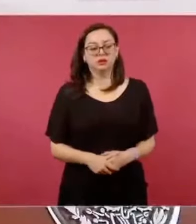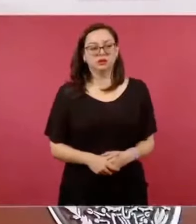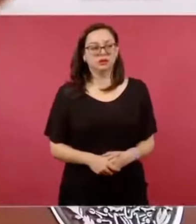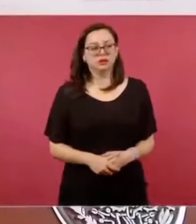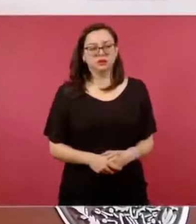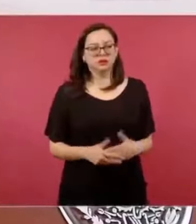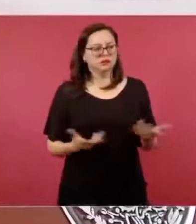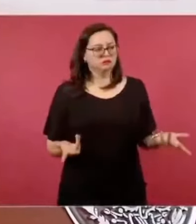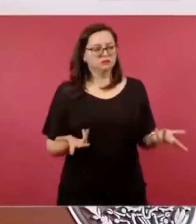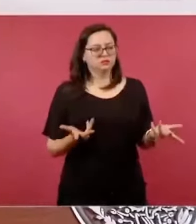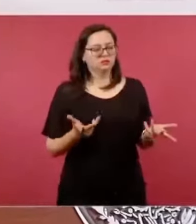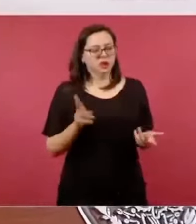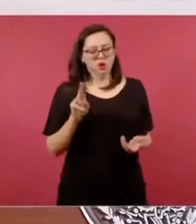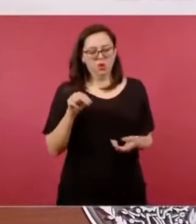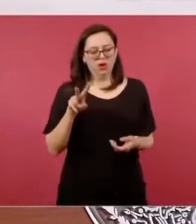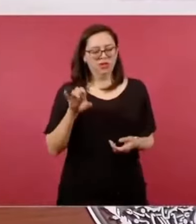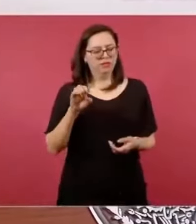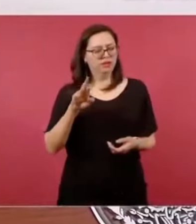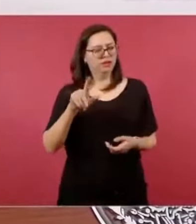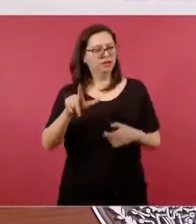una publicidad.